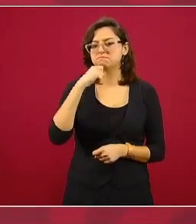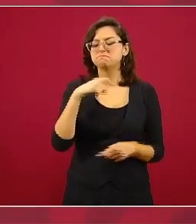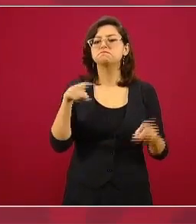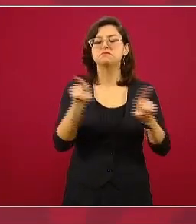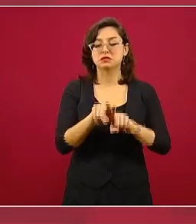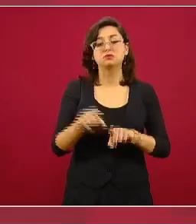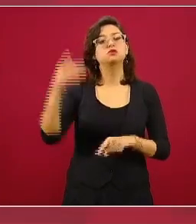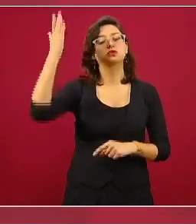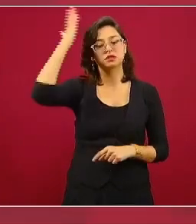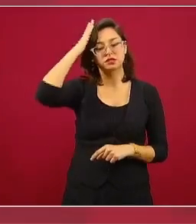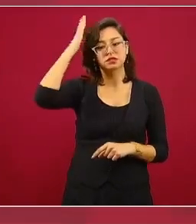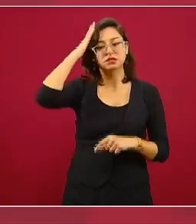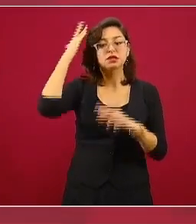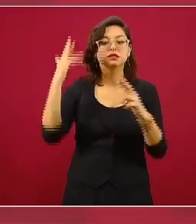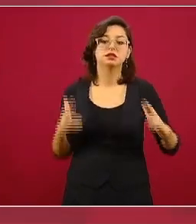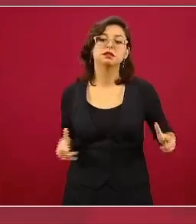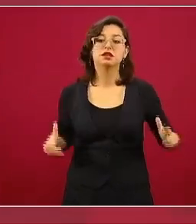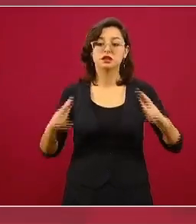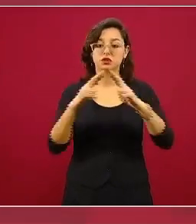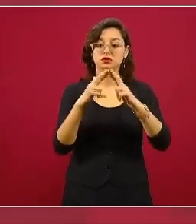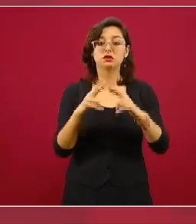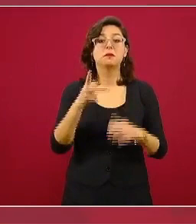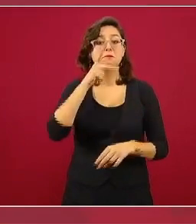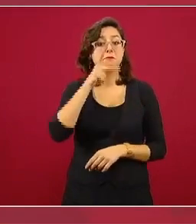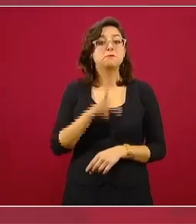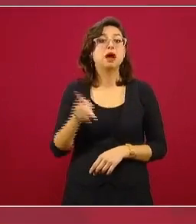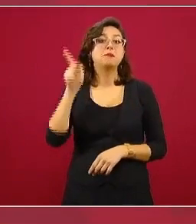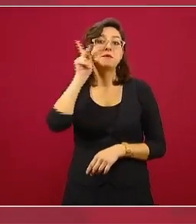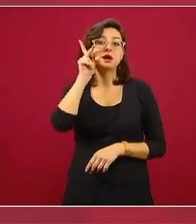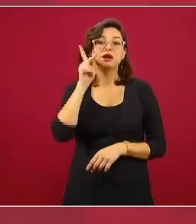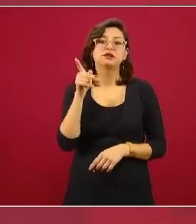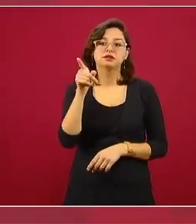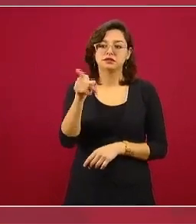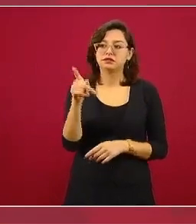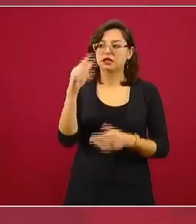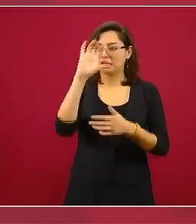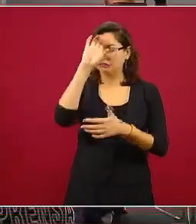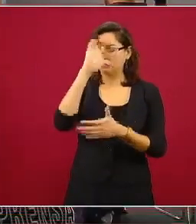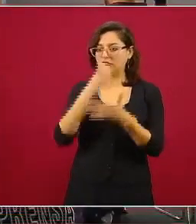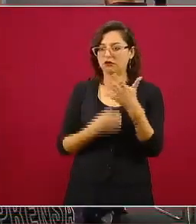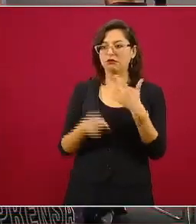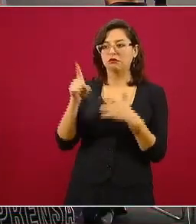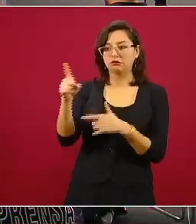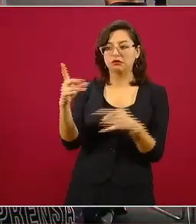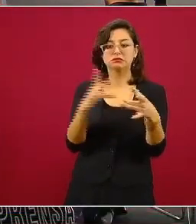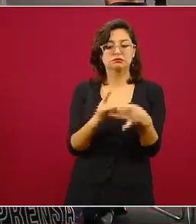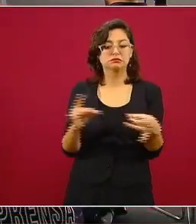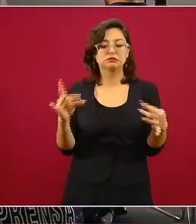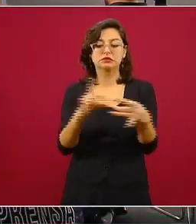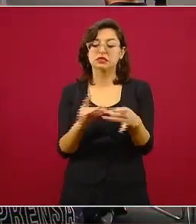dirigentes religiosos. El Papa ha hablado de esto, de la unidad